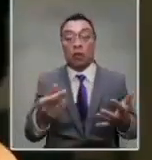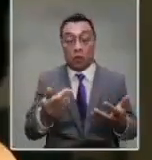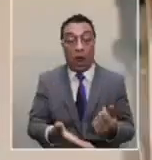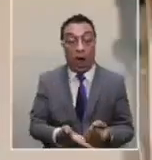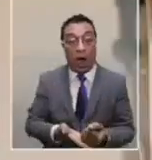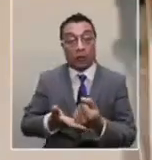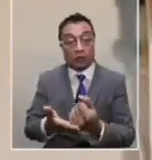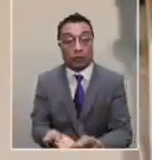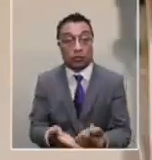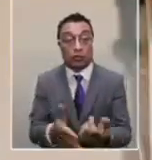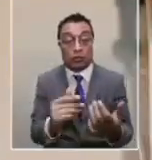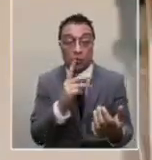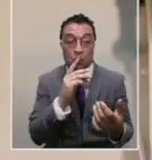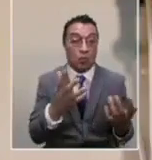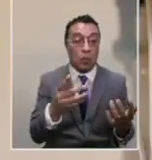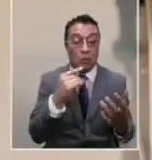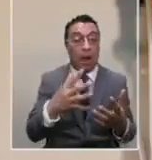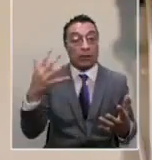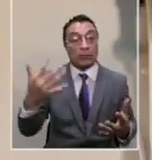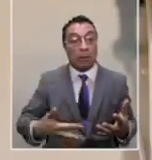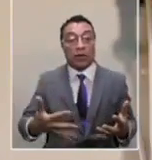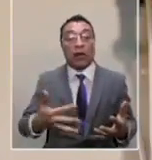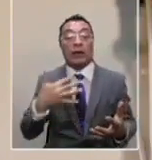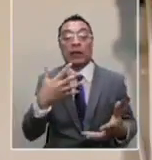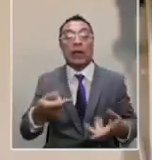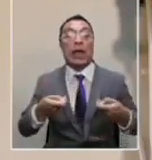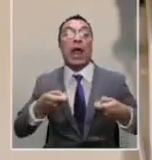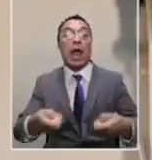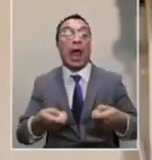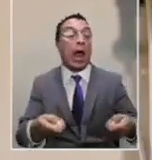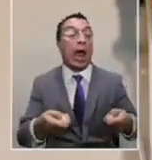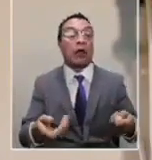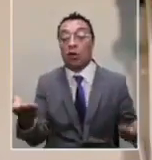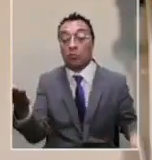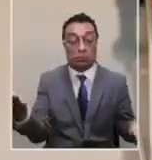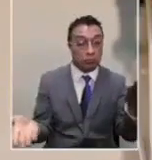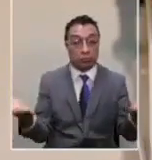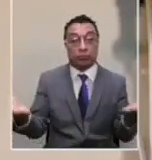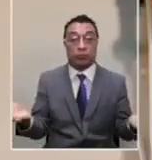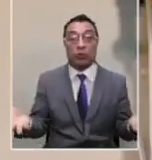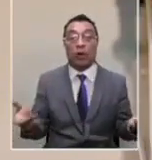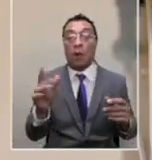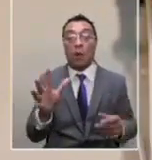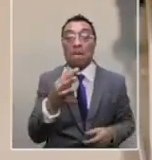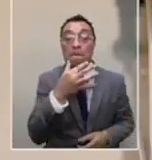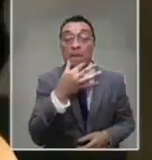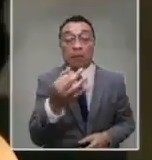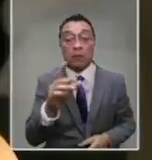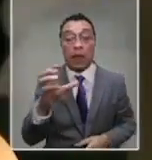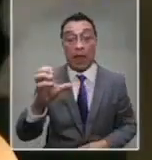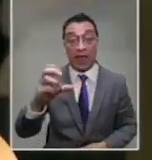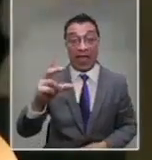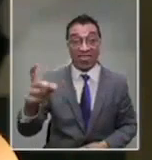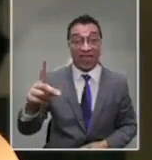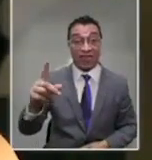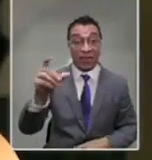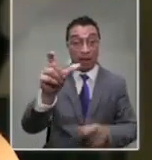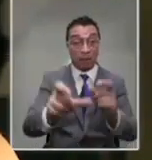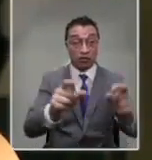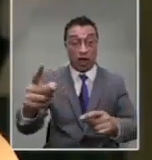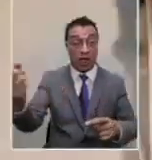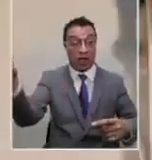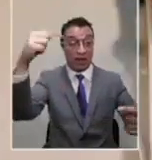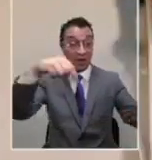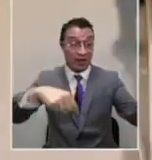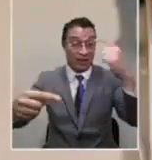plantear, porque su aporte económico es más importante que el gasto que realizan, y por un motivo muy simple, ¿ya? La edad de los